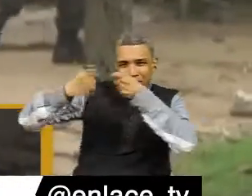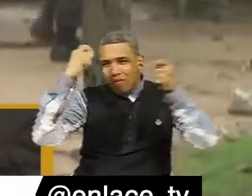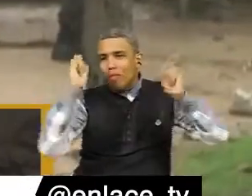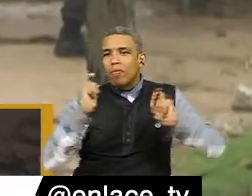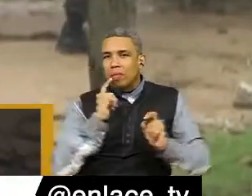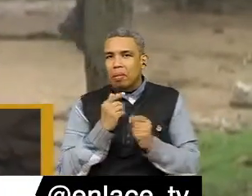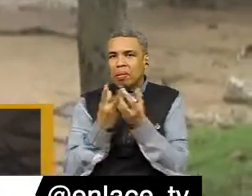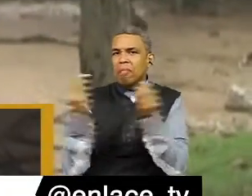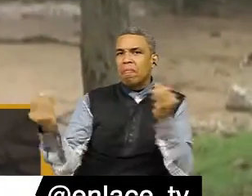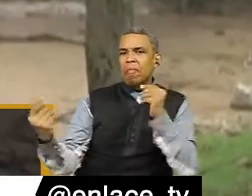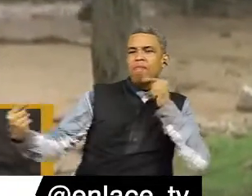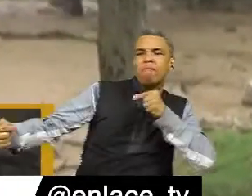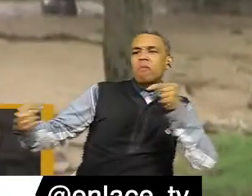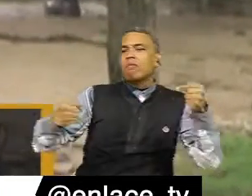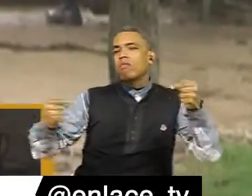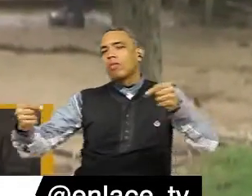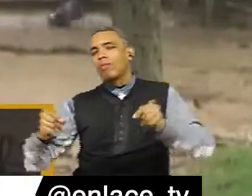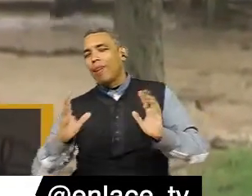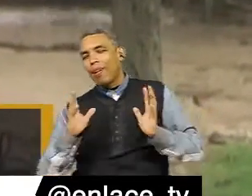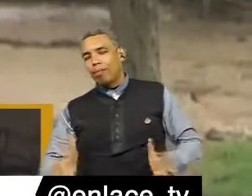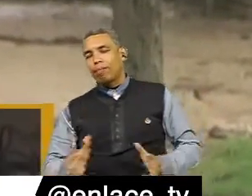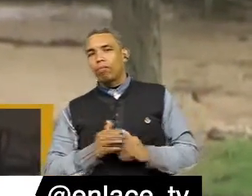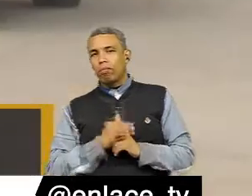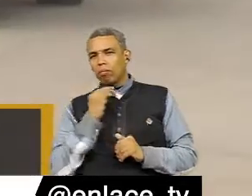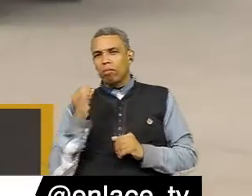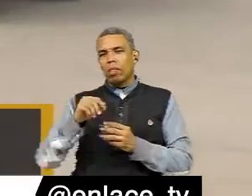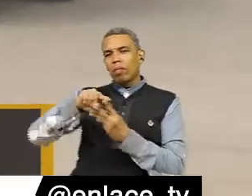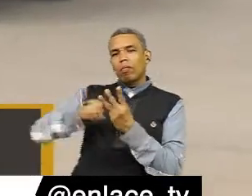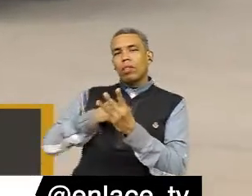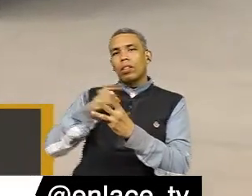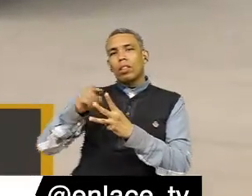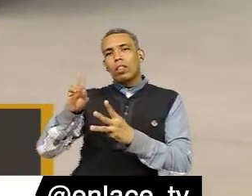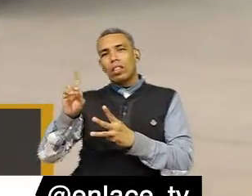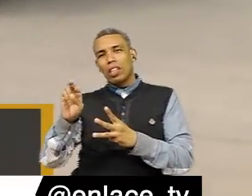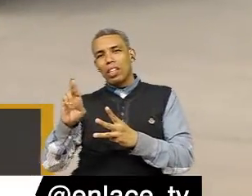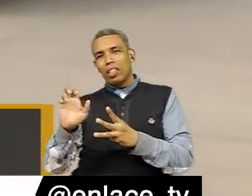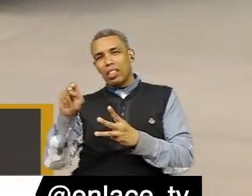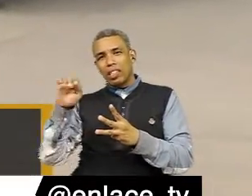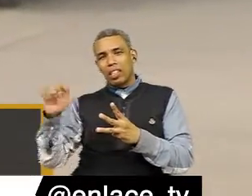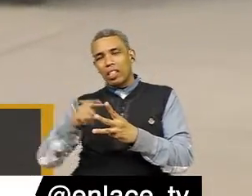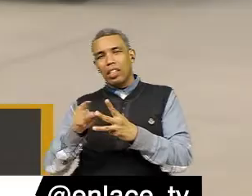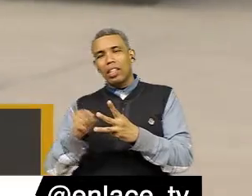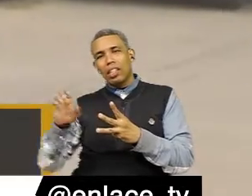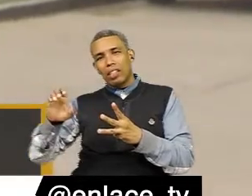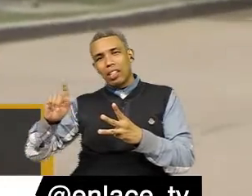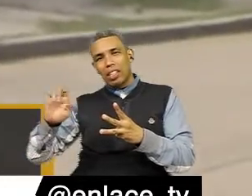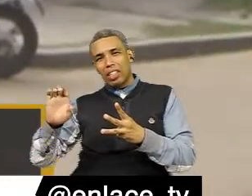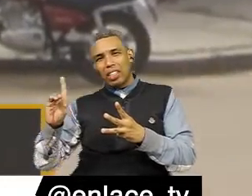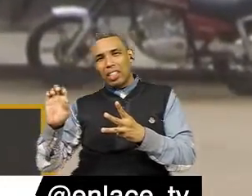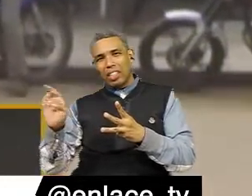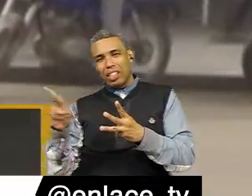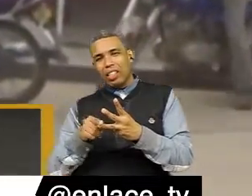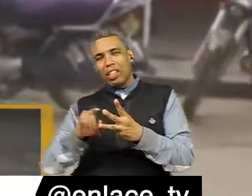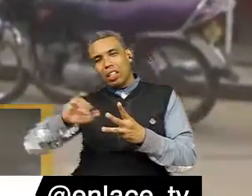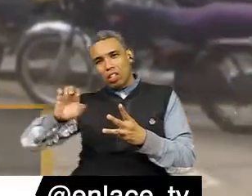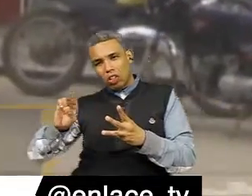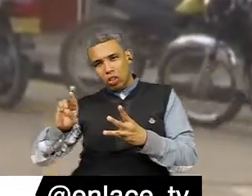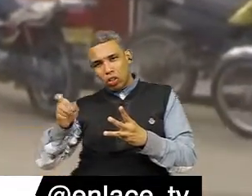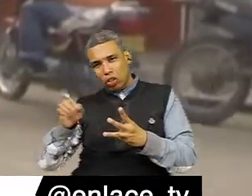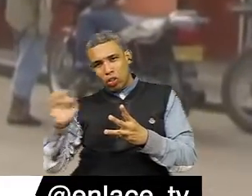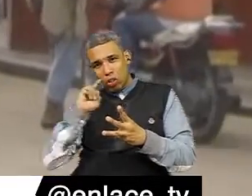de Bolívar. Las víctimas fueron identificadas como Darinel Álvarez Díaz, Cleider Machado Domínguez y Jorge Enrique Cervantes